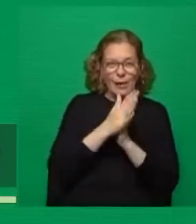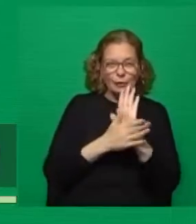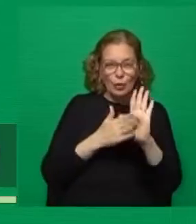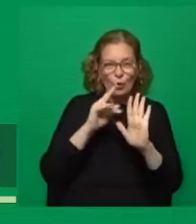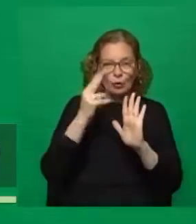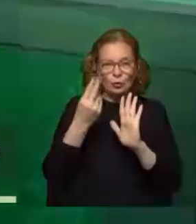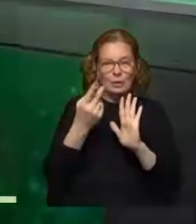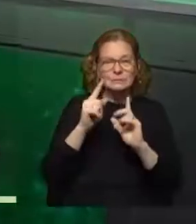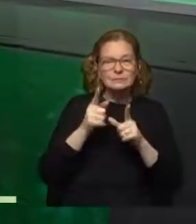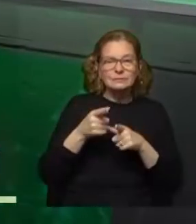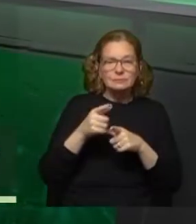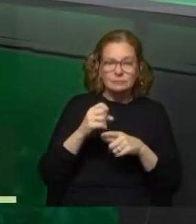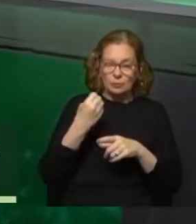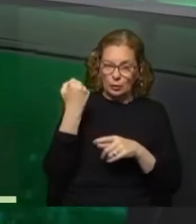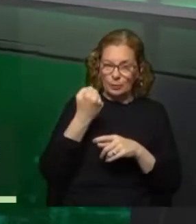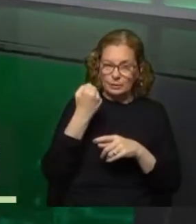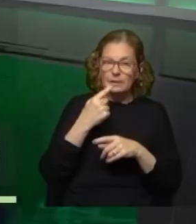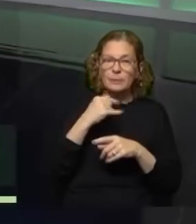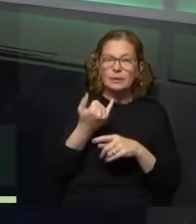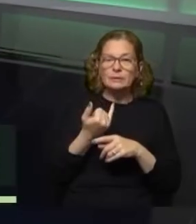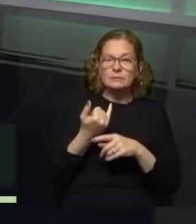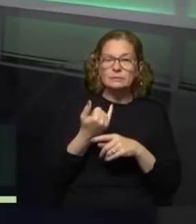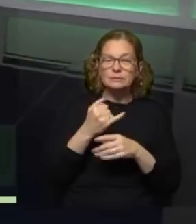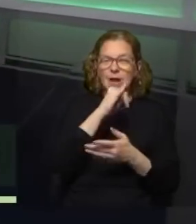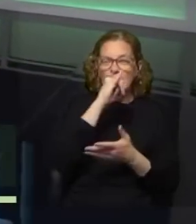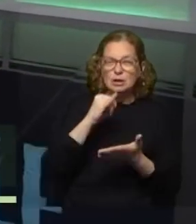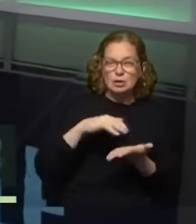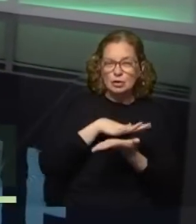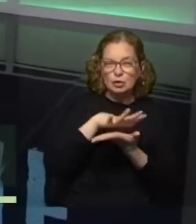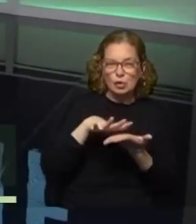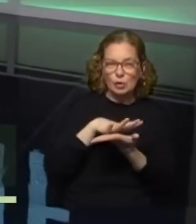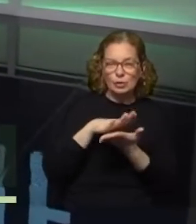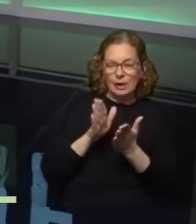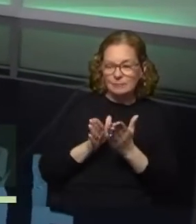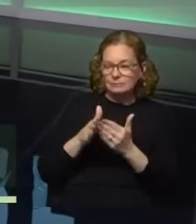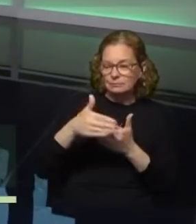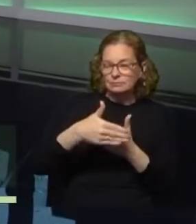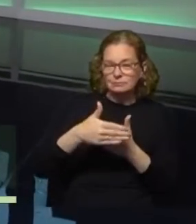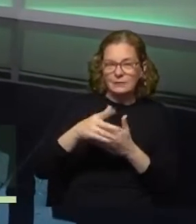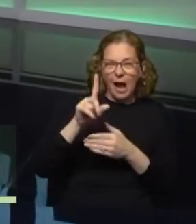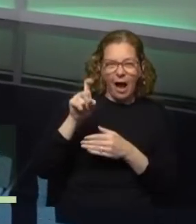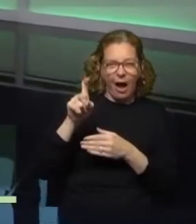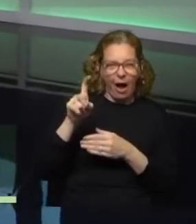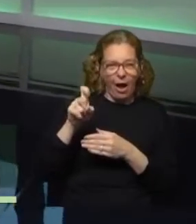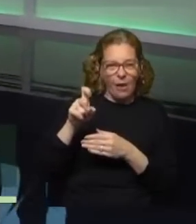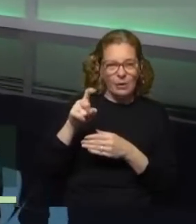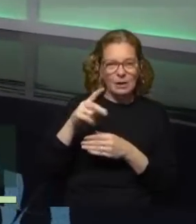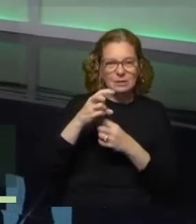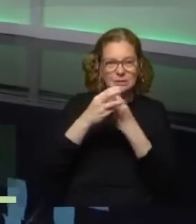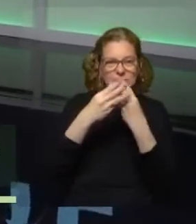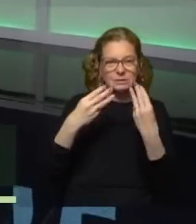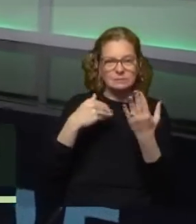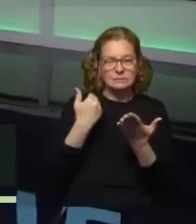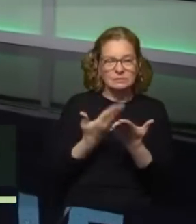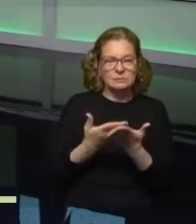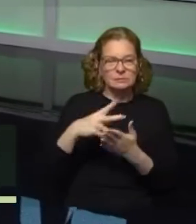valoradas y privilegiadas como es la zona de la franja costera y son emprendimientos que en general están presentados